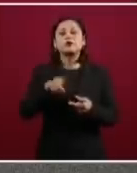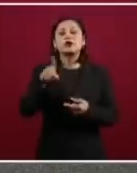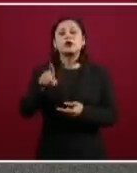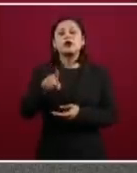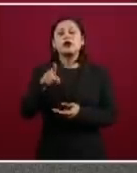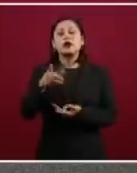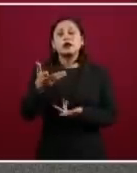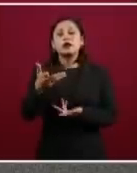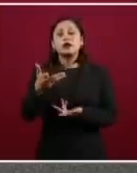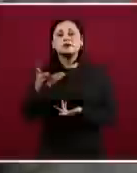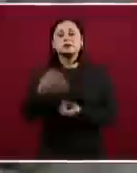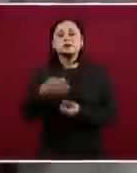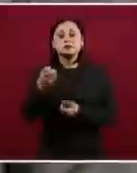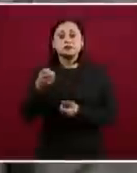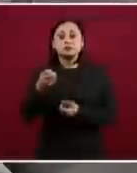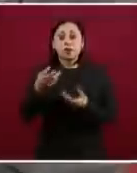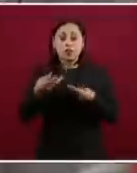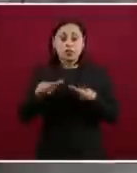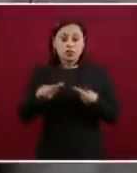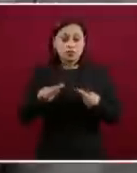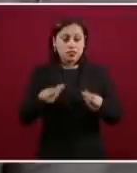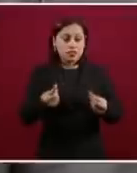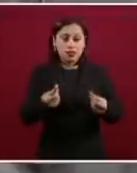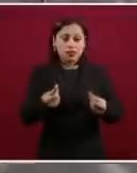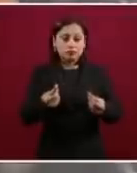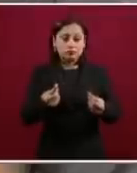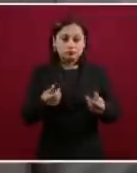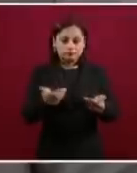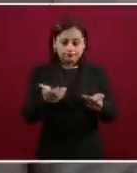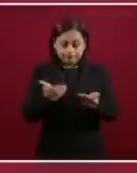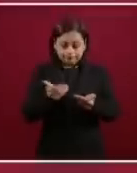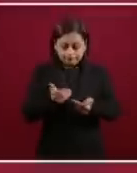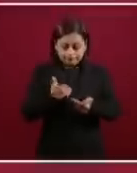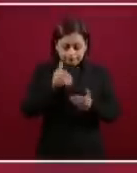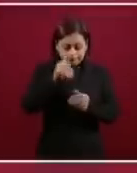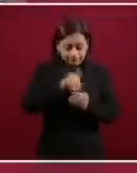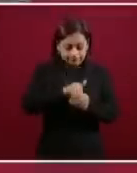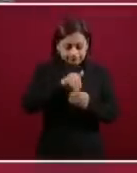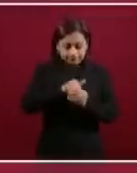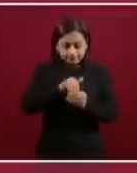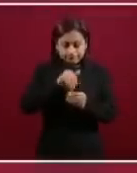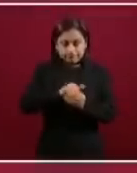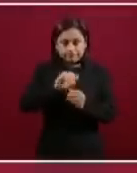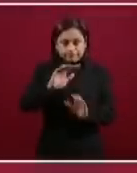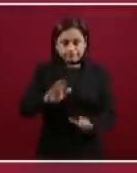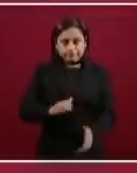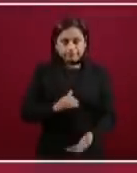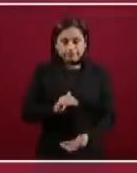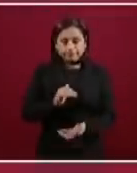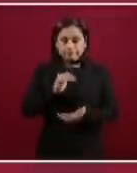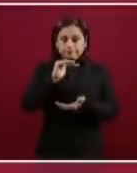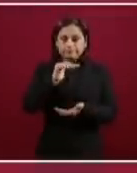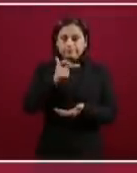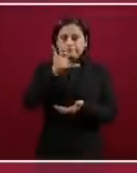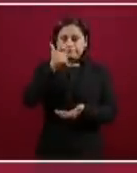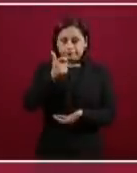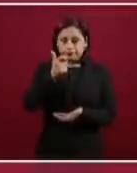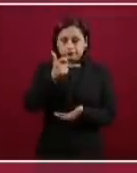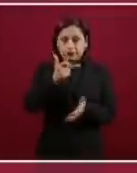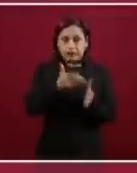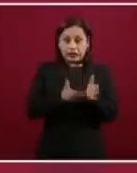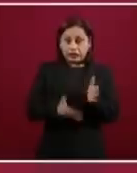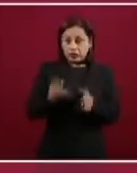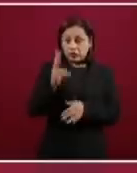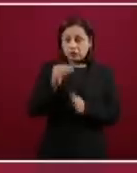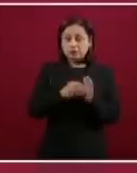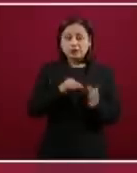superfluos. Vamos a liberar, ya lo estamos liberando. Nos dio para este año y nos va a dar para el próximo,